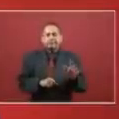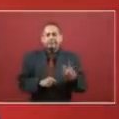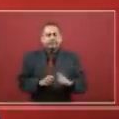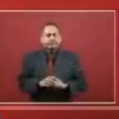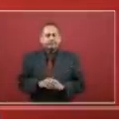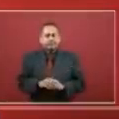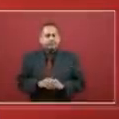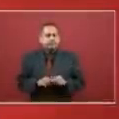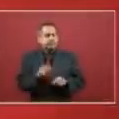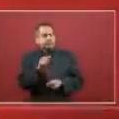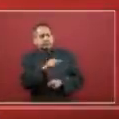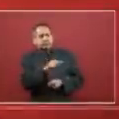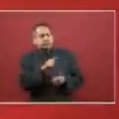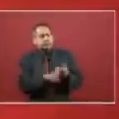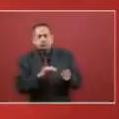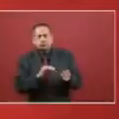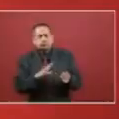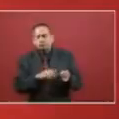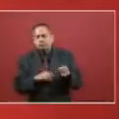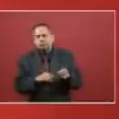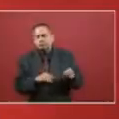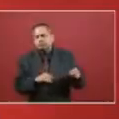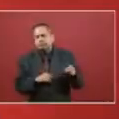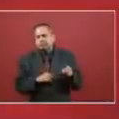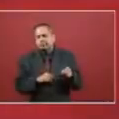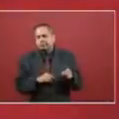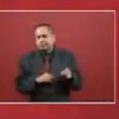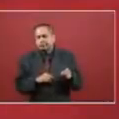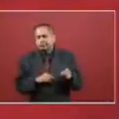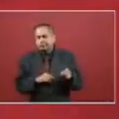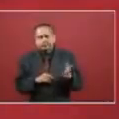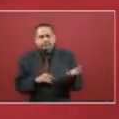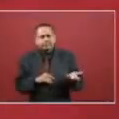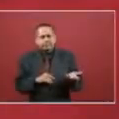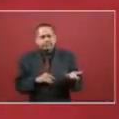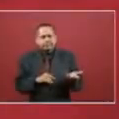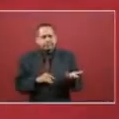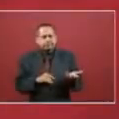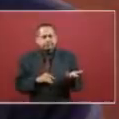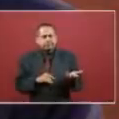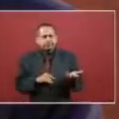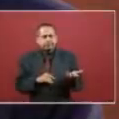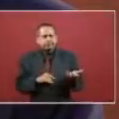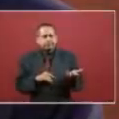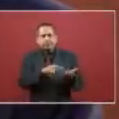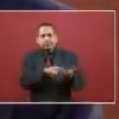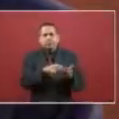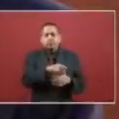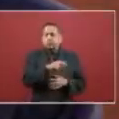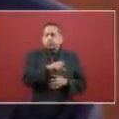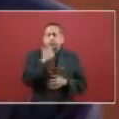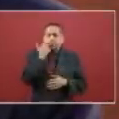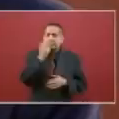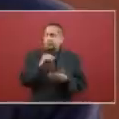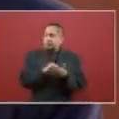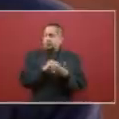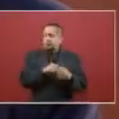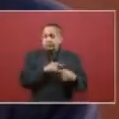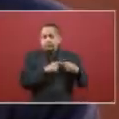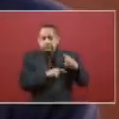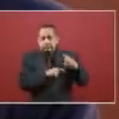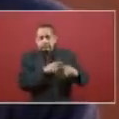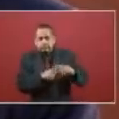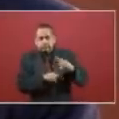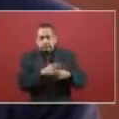no tienen que se termine con el mecanismo que existía